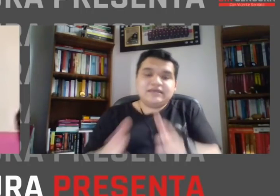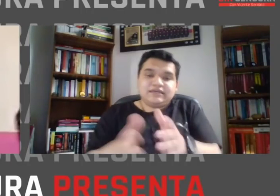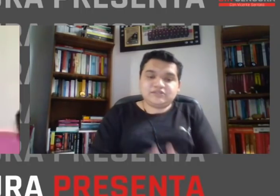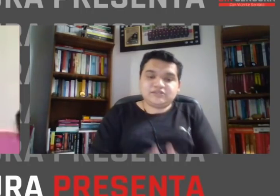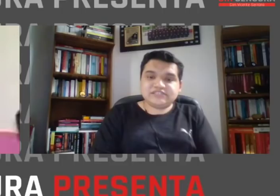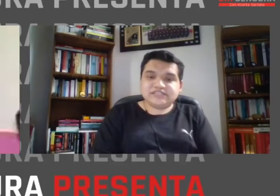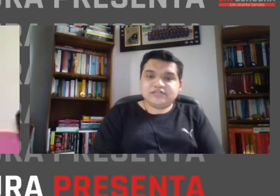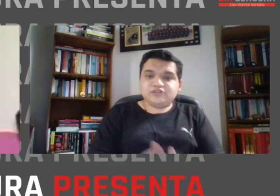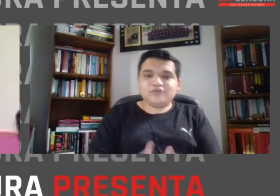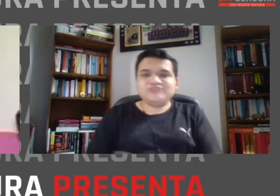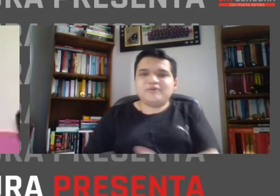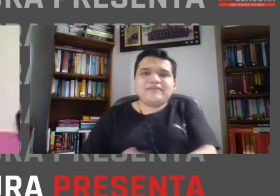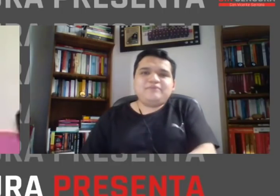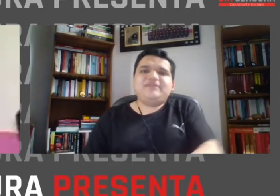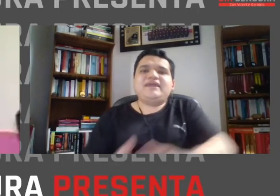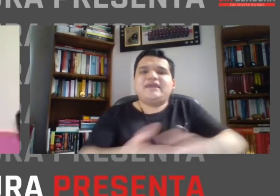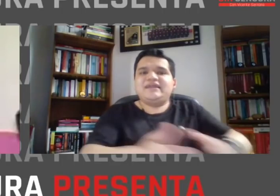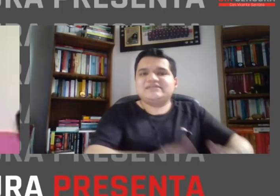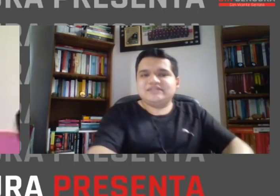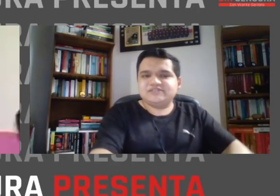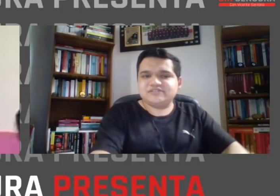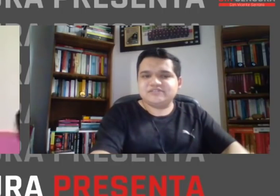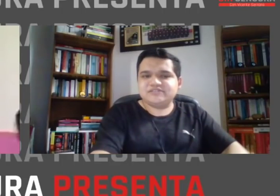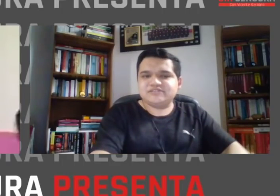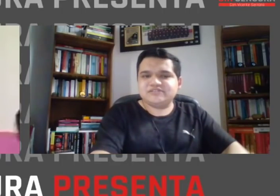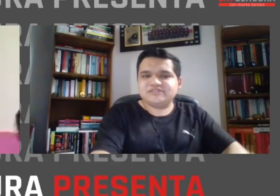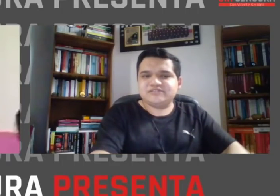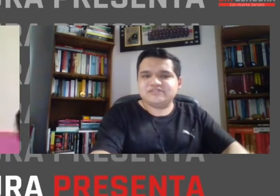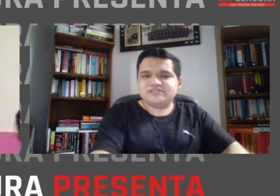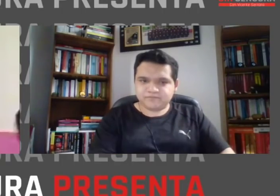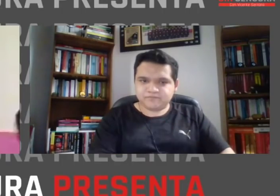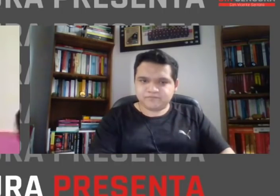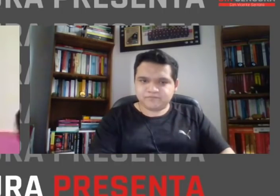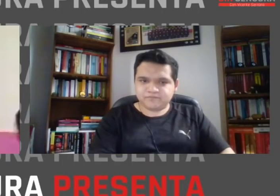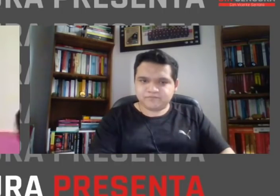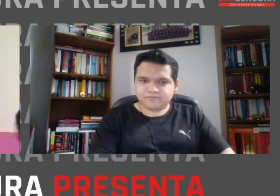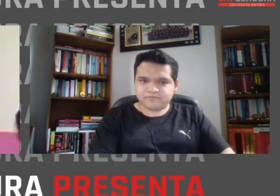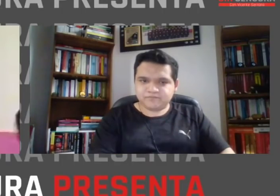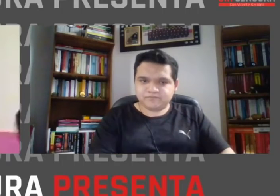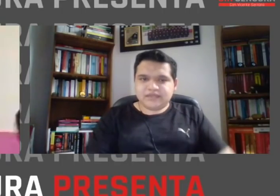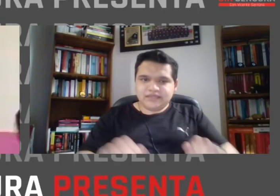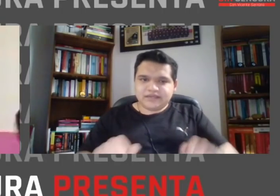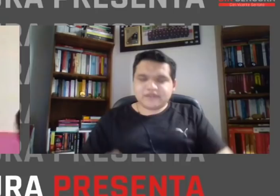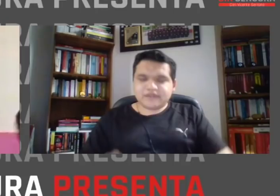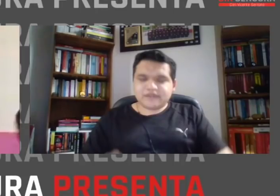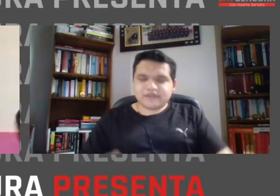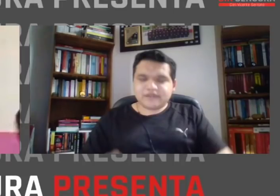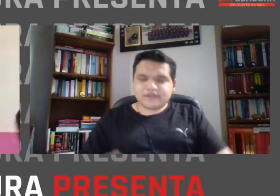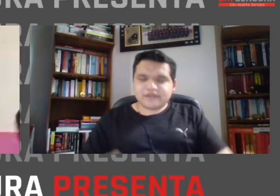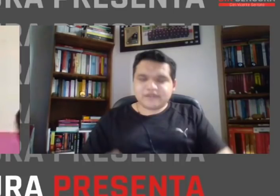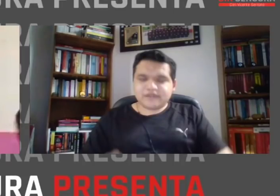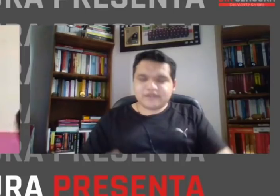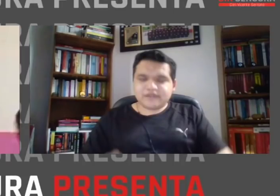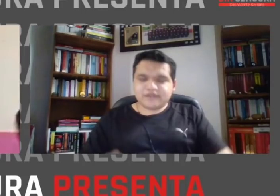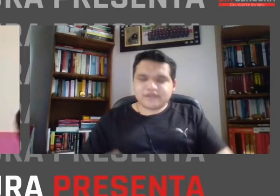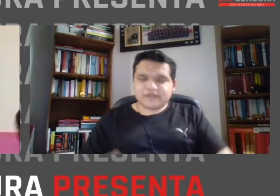visita. Entonces, todo esto va a depender en las elecciones de aquí, mi querido Manuel. Y creo que el